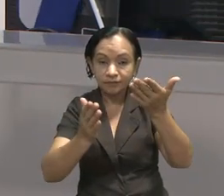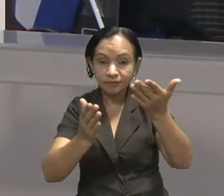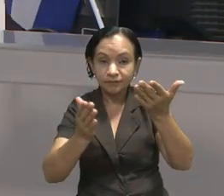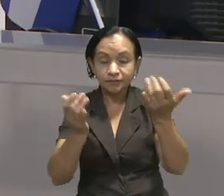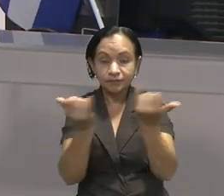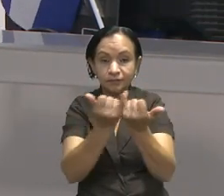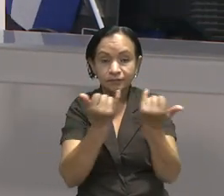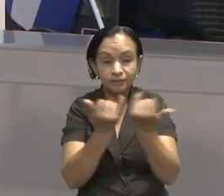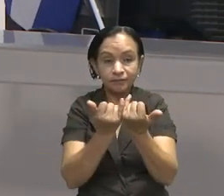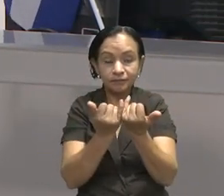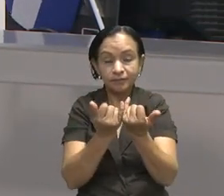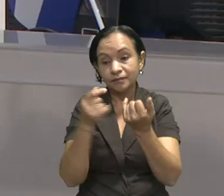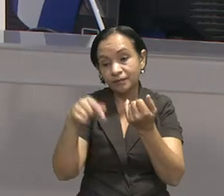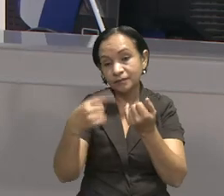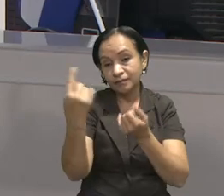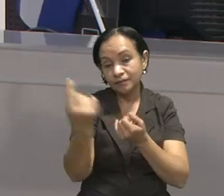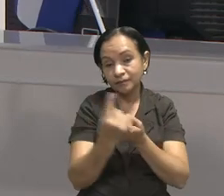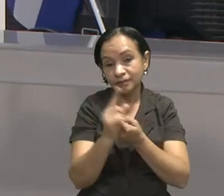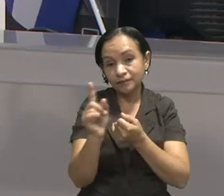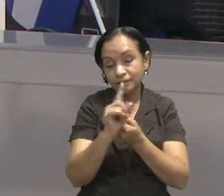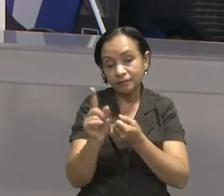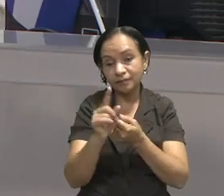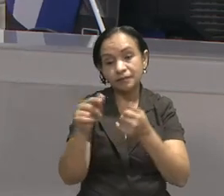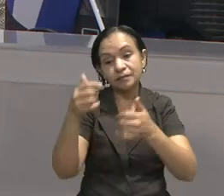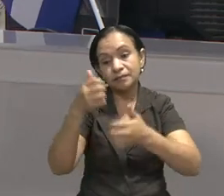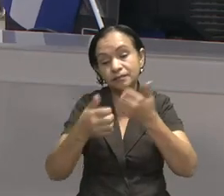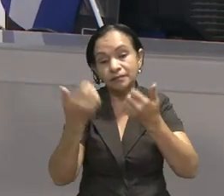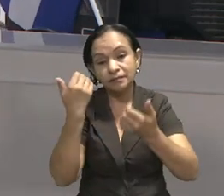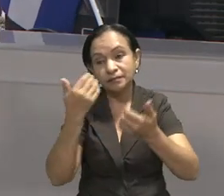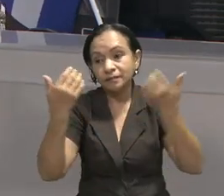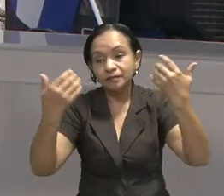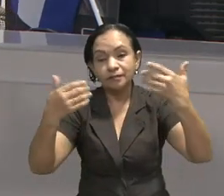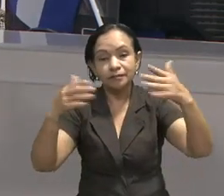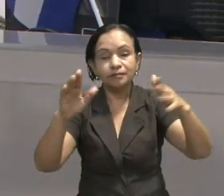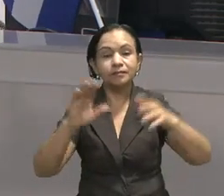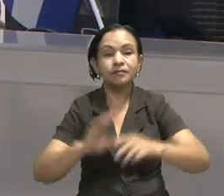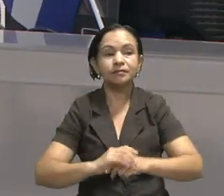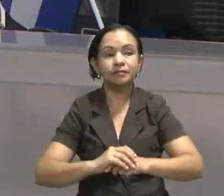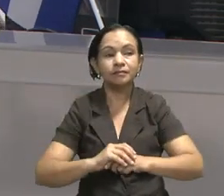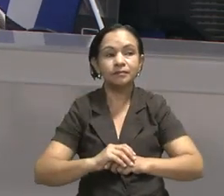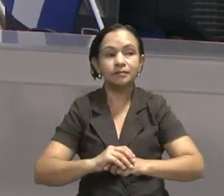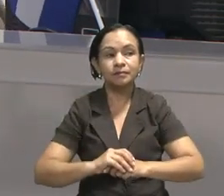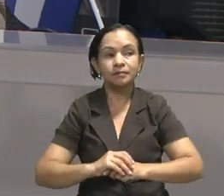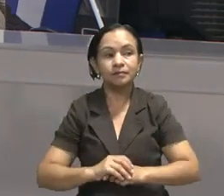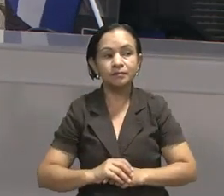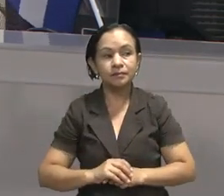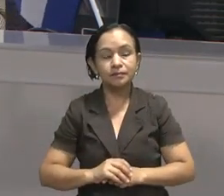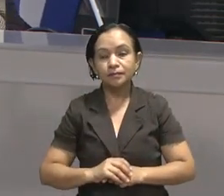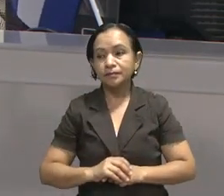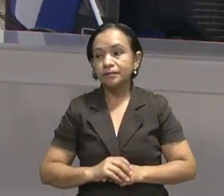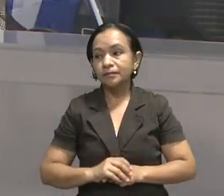de su ausencia o incapacidad temporal por cualquier causa.